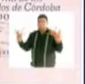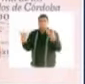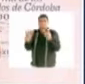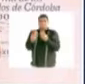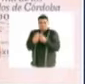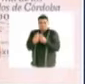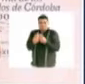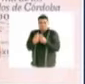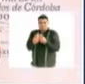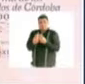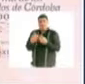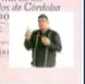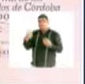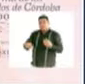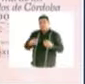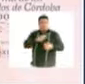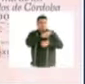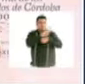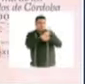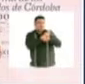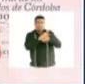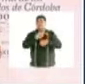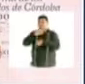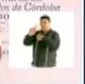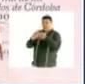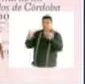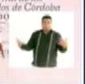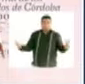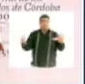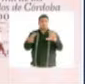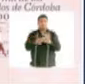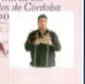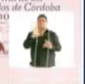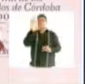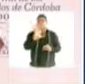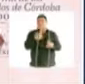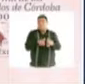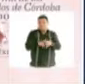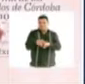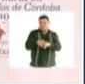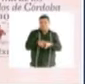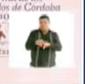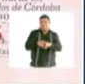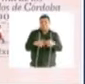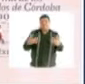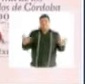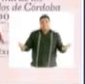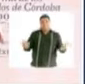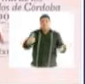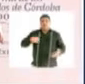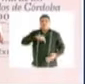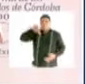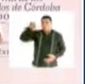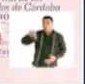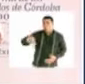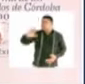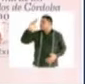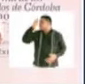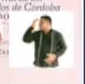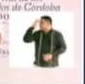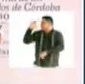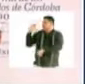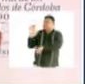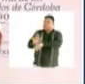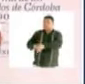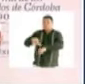inclusive entre ambos presidentes, y eso también ha ayudado mucho. Todavía quedan algunos temas por irse puliendo en esta negociación, pero yo creo